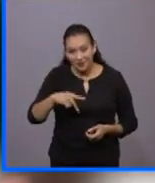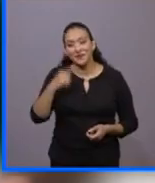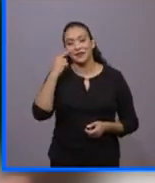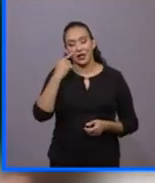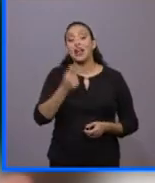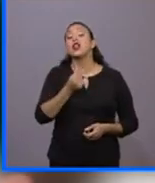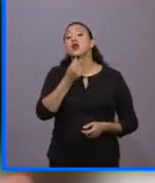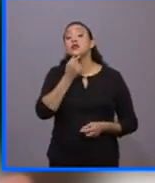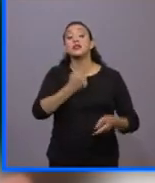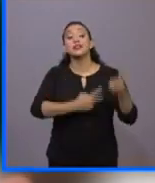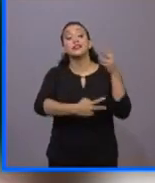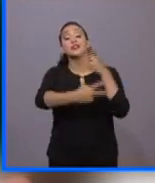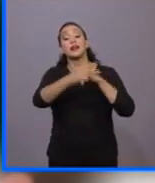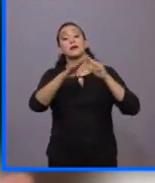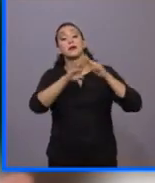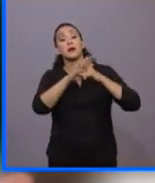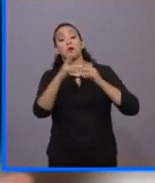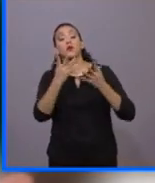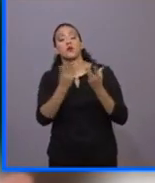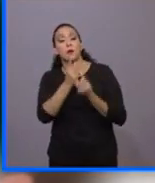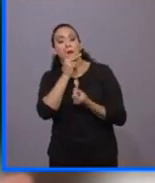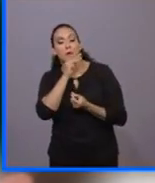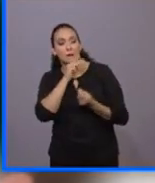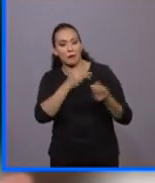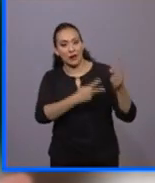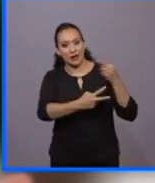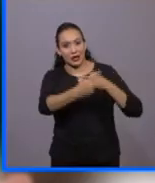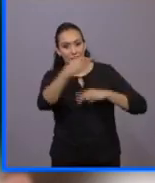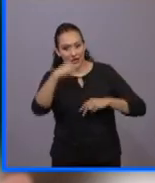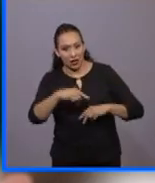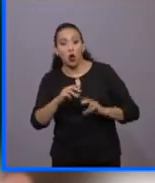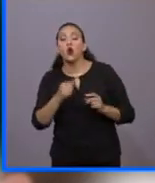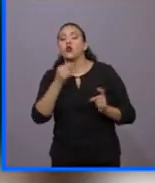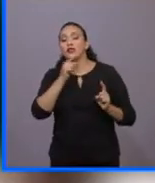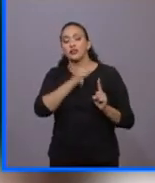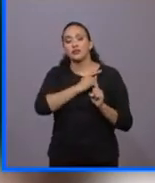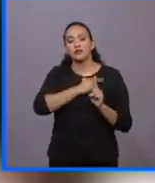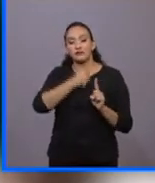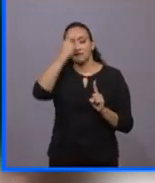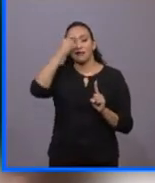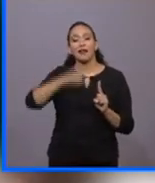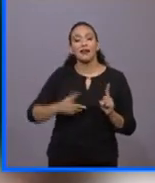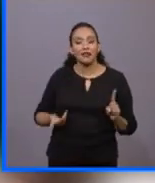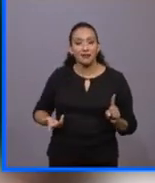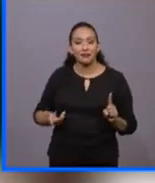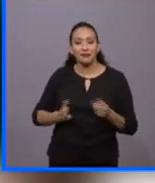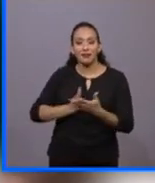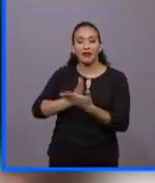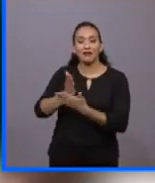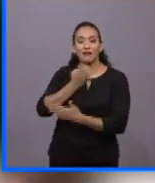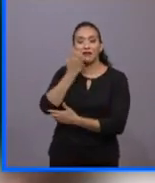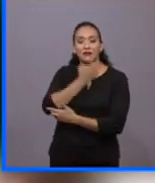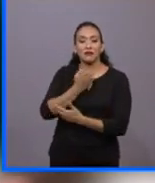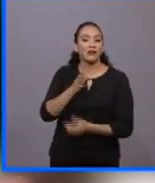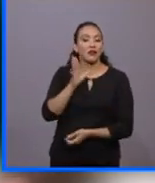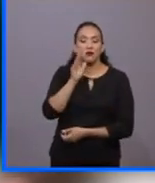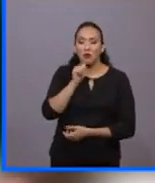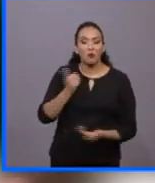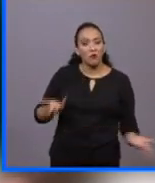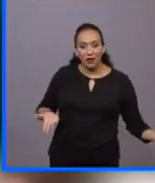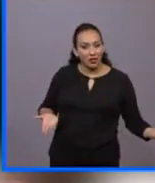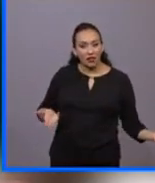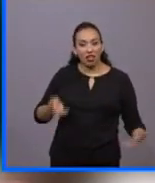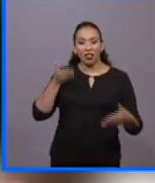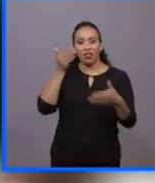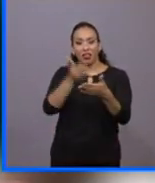que vienen de migrantes con sus padres o vienen solos no tienen manera de acceder al sistema educativo